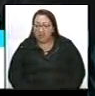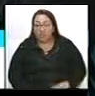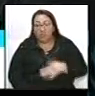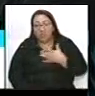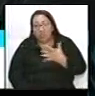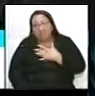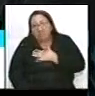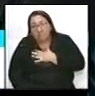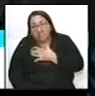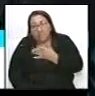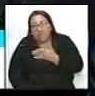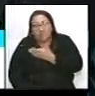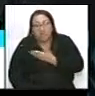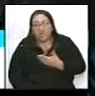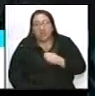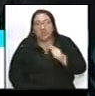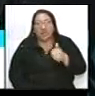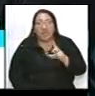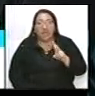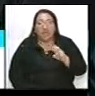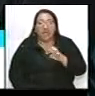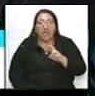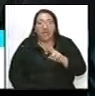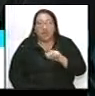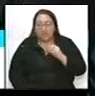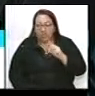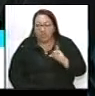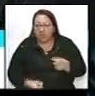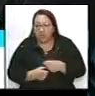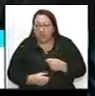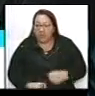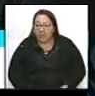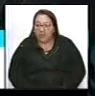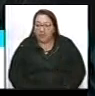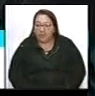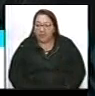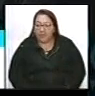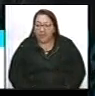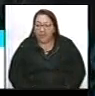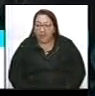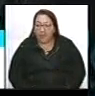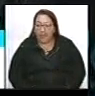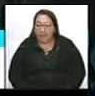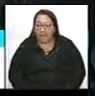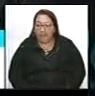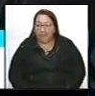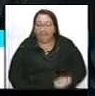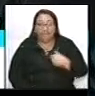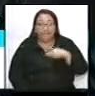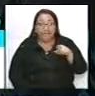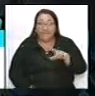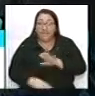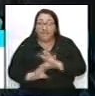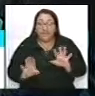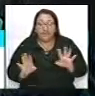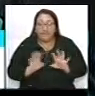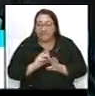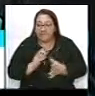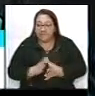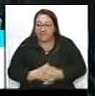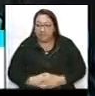simpatía por el presidente Salaverry, y como ha dicho el congresista Narváez, yo con él no tengo